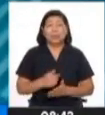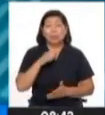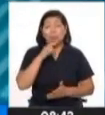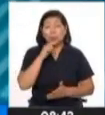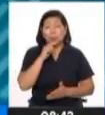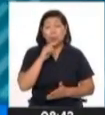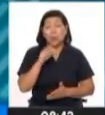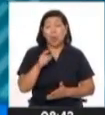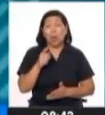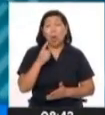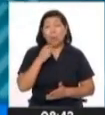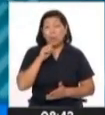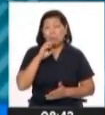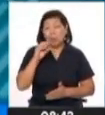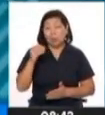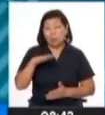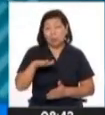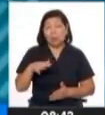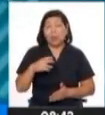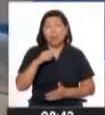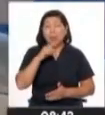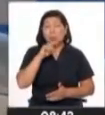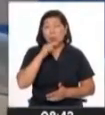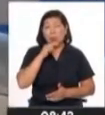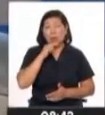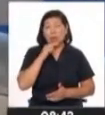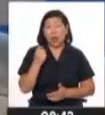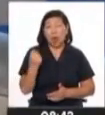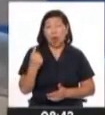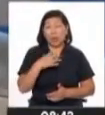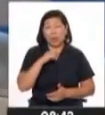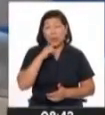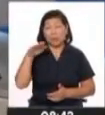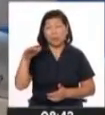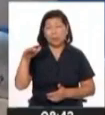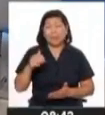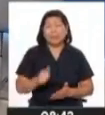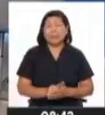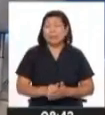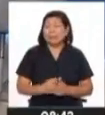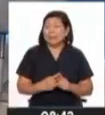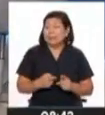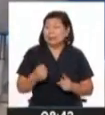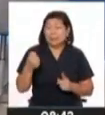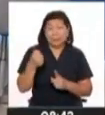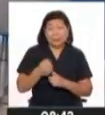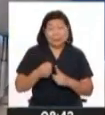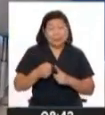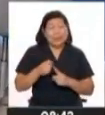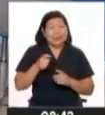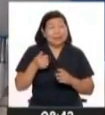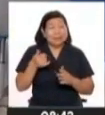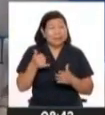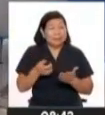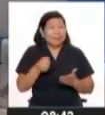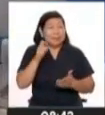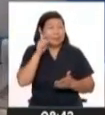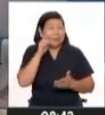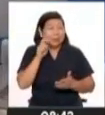a propósito de lo que ocurrió con esta niña de 11 años que ha sido cruelmente atacada, ¿no? Y también agredida sexualmente en la